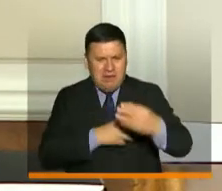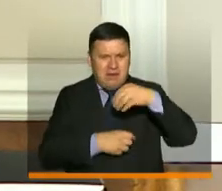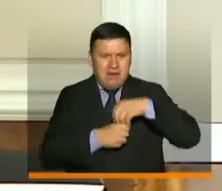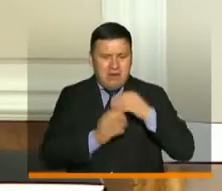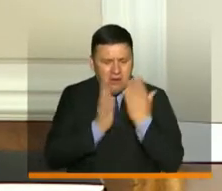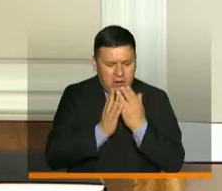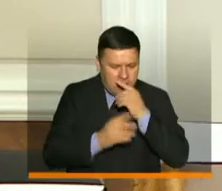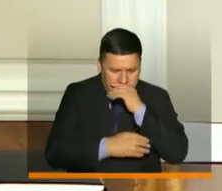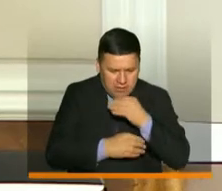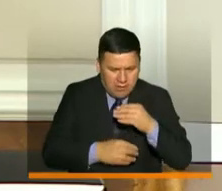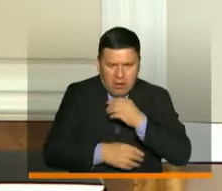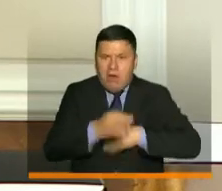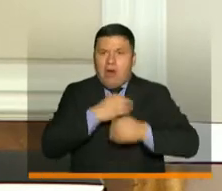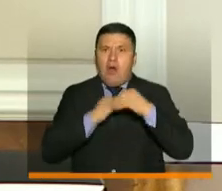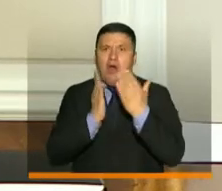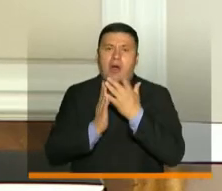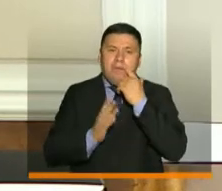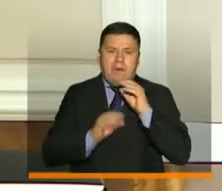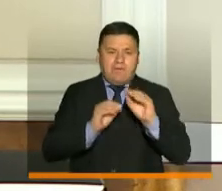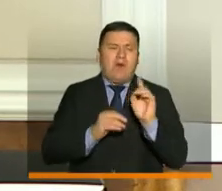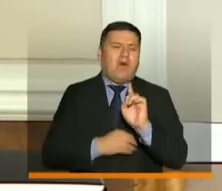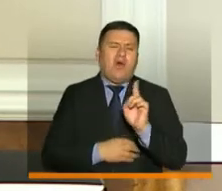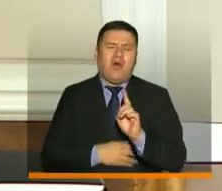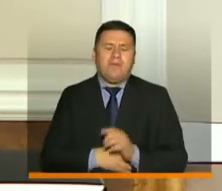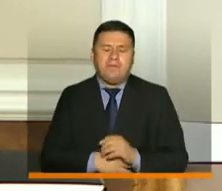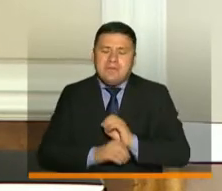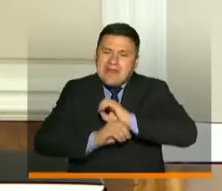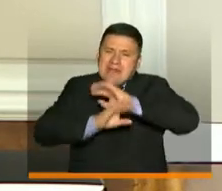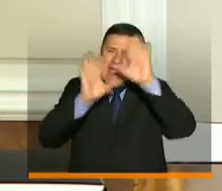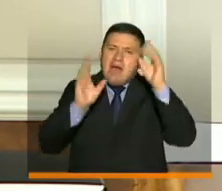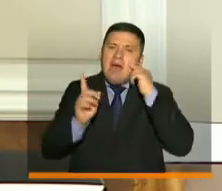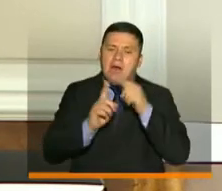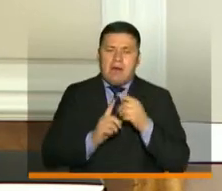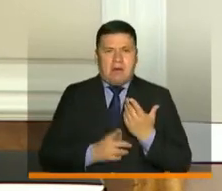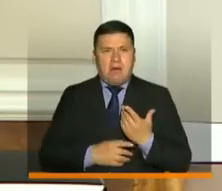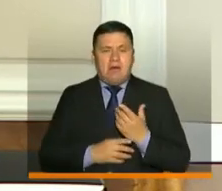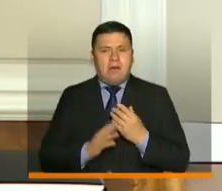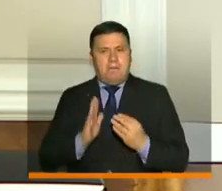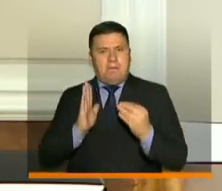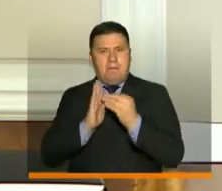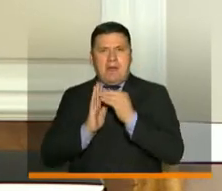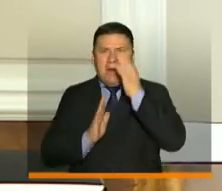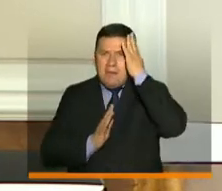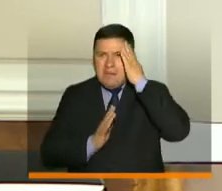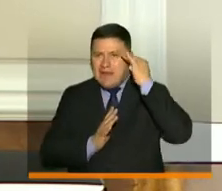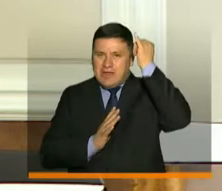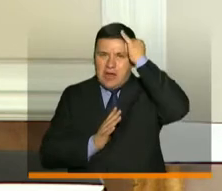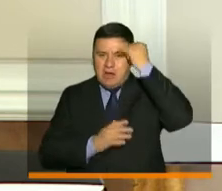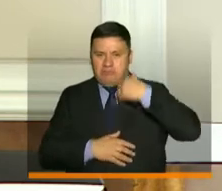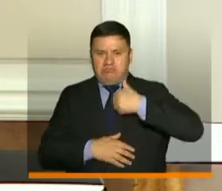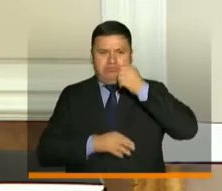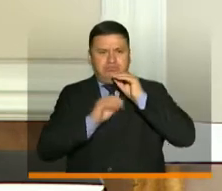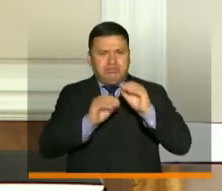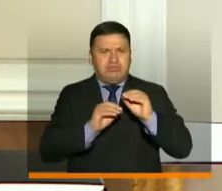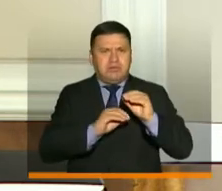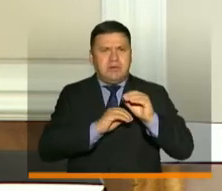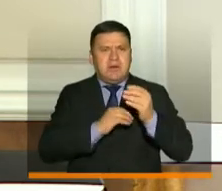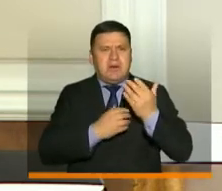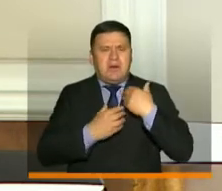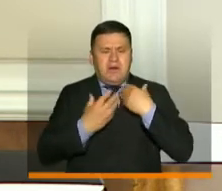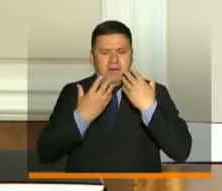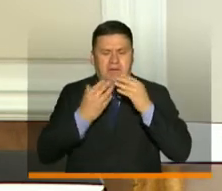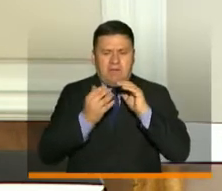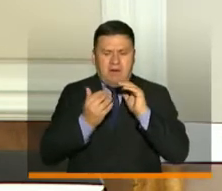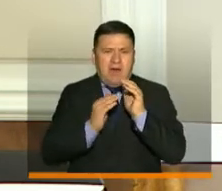que deben dar los padres de familia, pero es el hecho también de acercar metodologías pedagógicas, metodologías